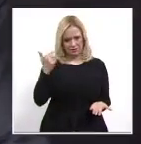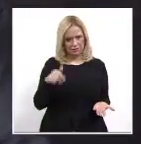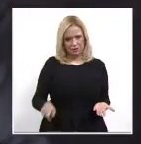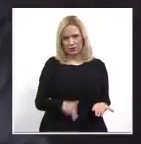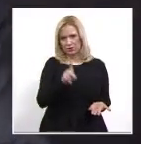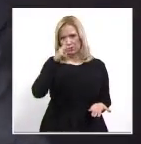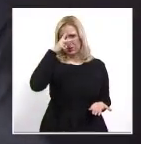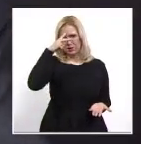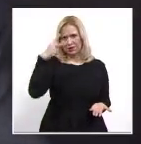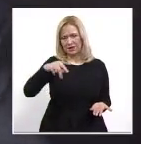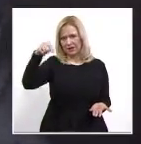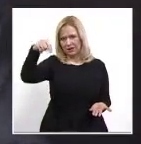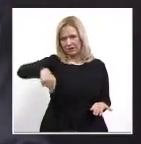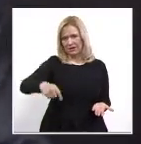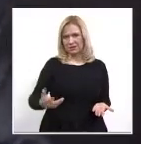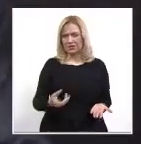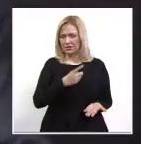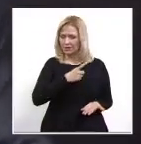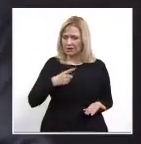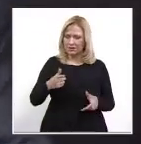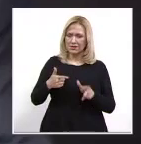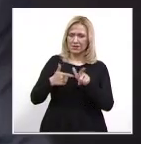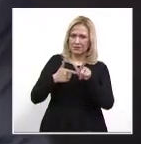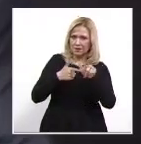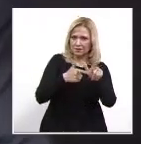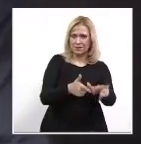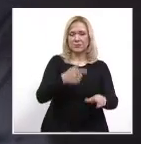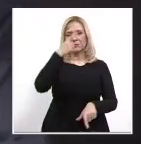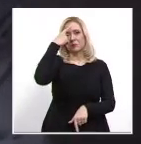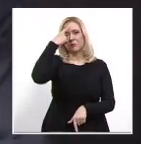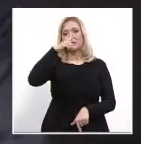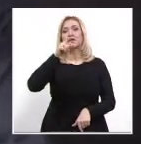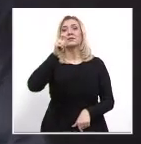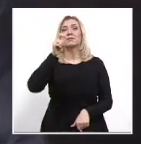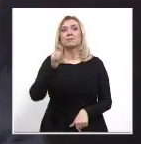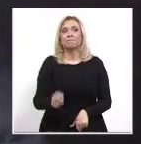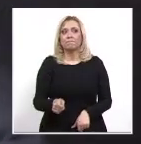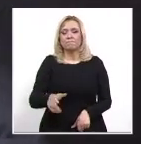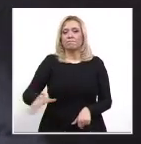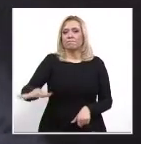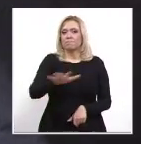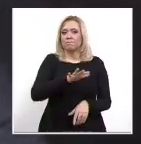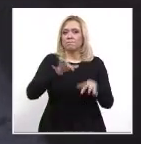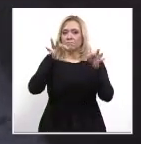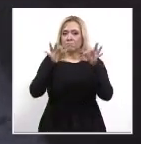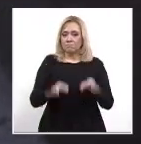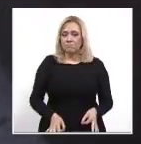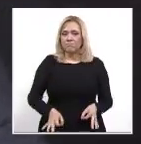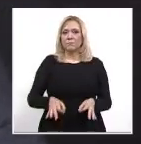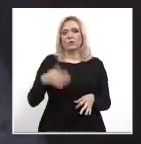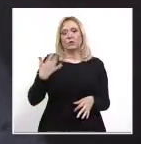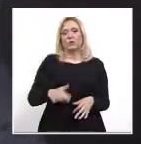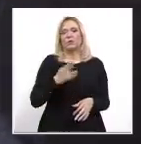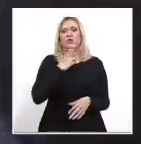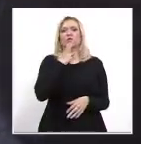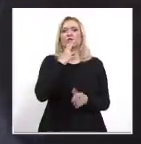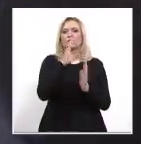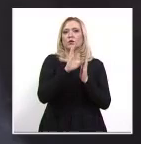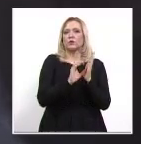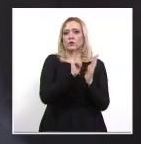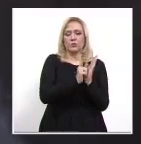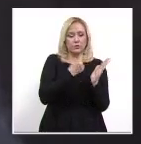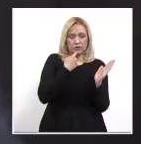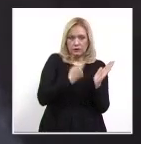México. Debe prevalecer para dar vida y para dar efectividad a los principios y valores constitucionales. En